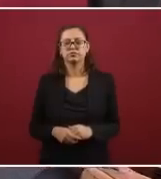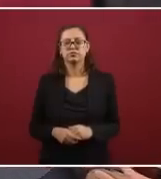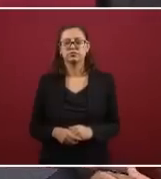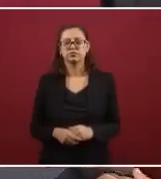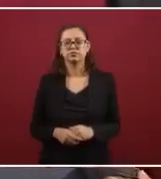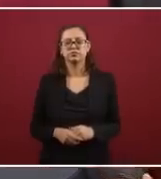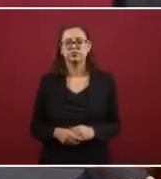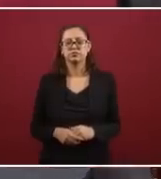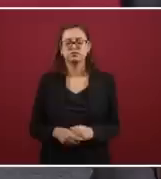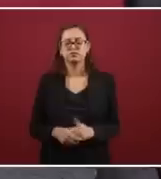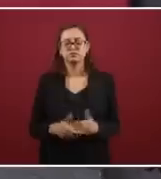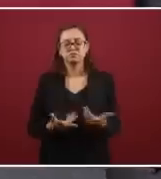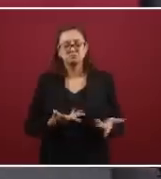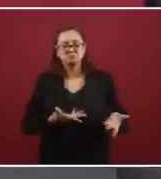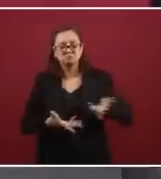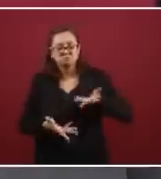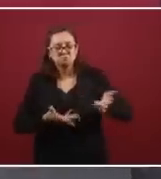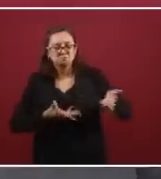porque